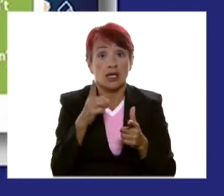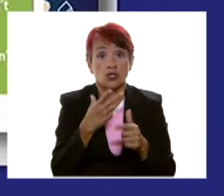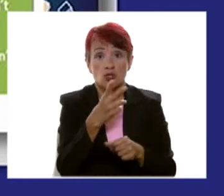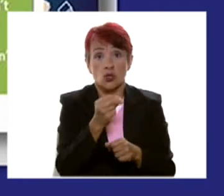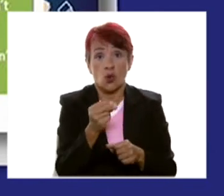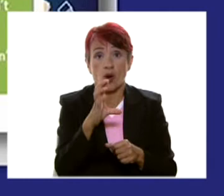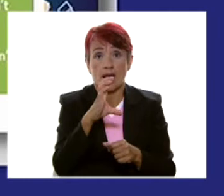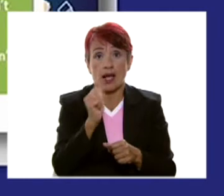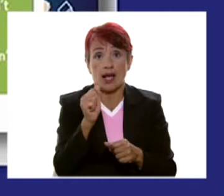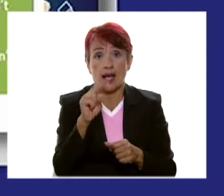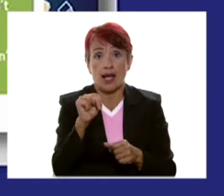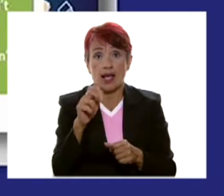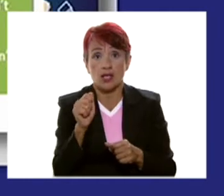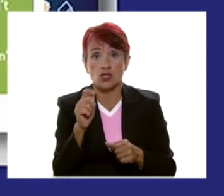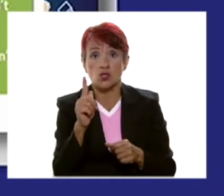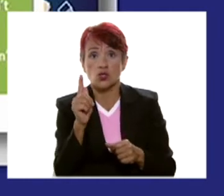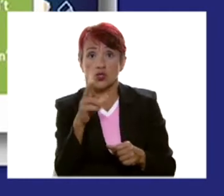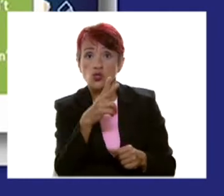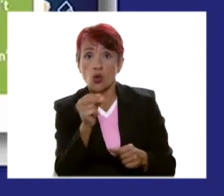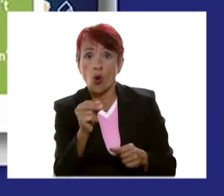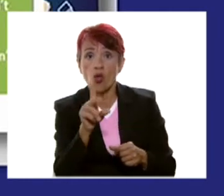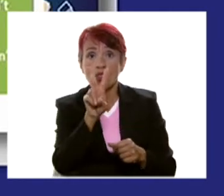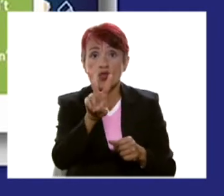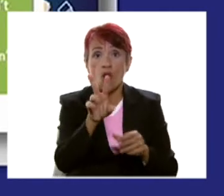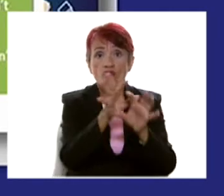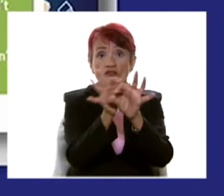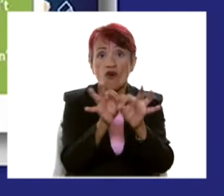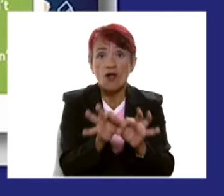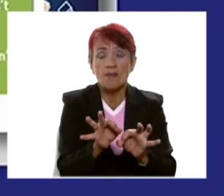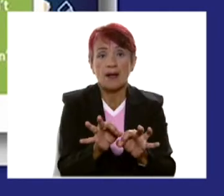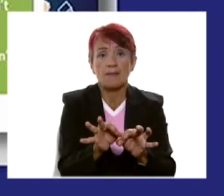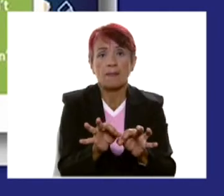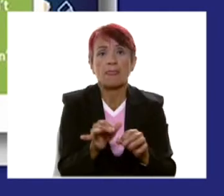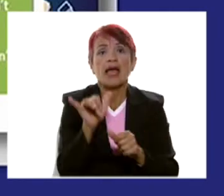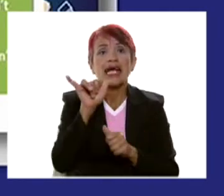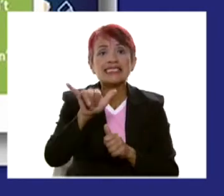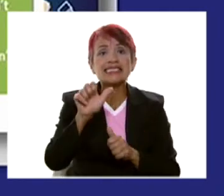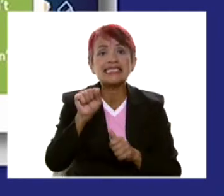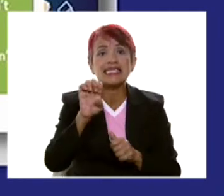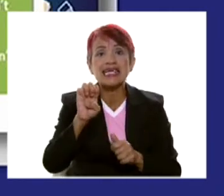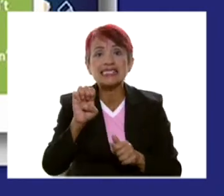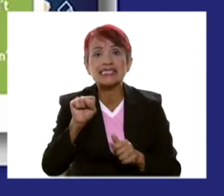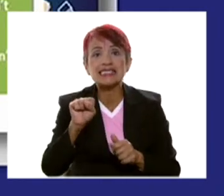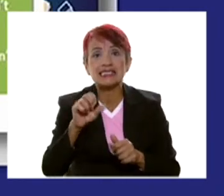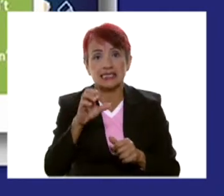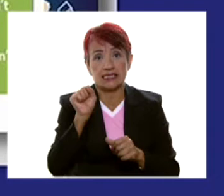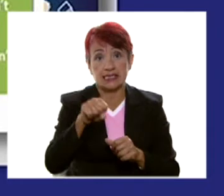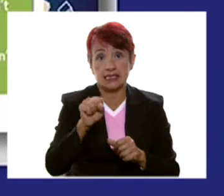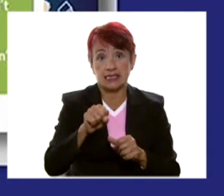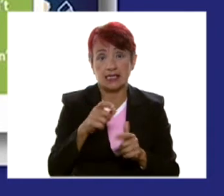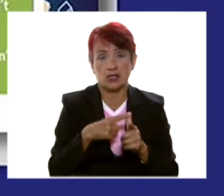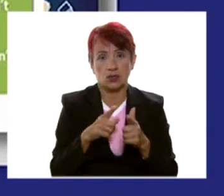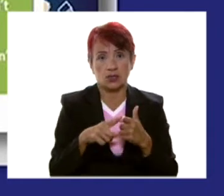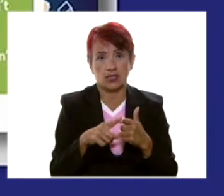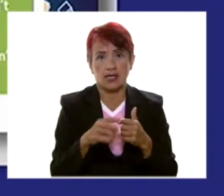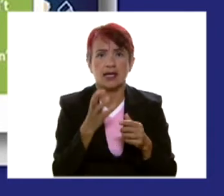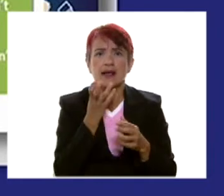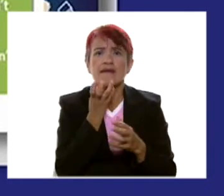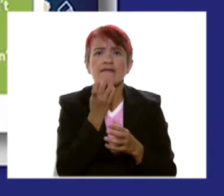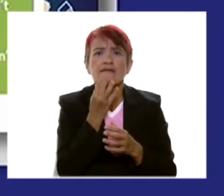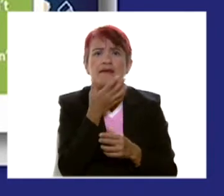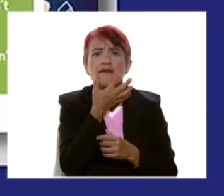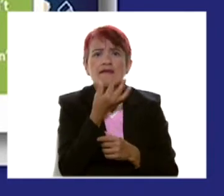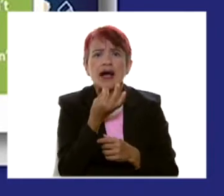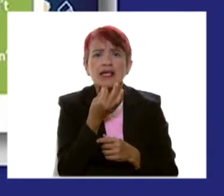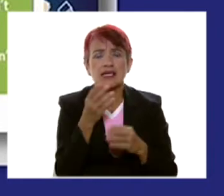la presentación tenemos las dos formas. El yes lo tenemos con can y luego con cannot. ¿Ok? No varía, simplemente es